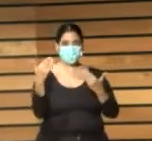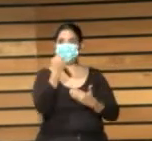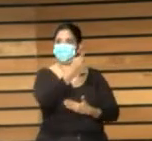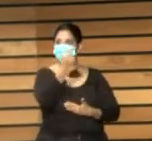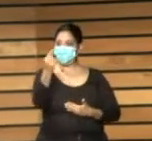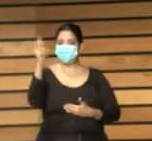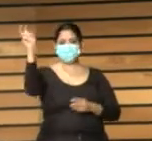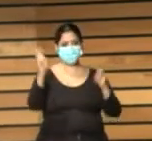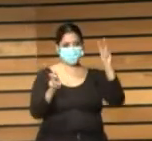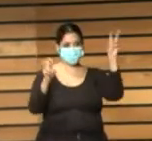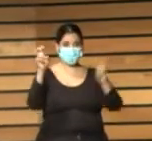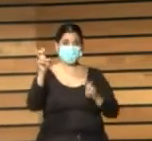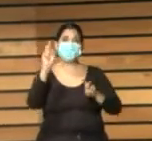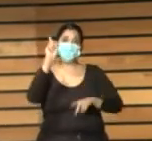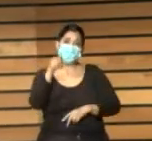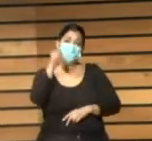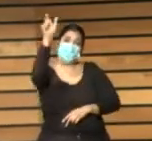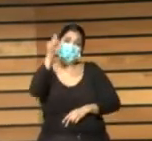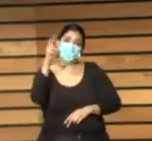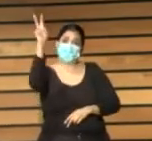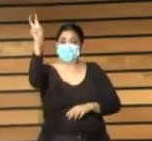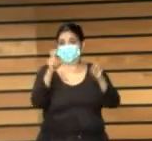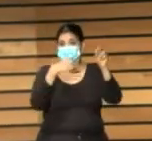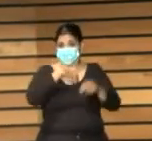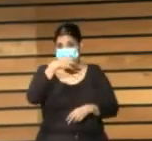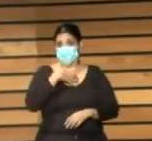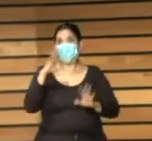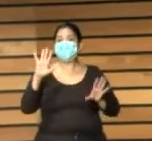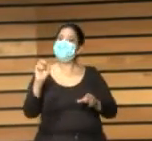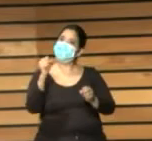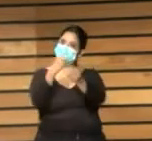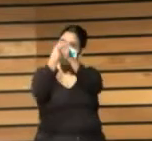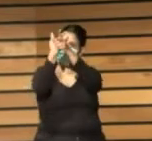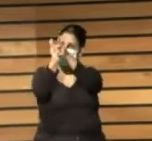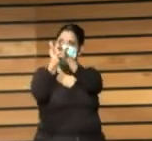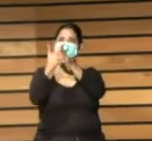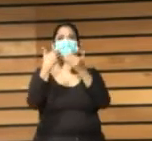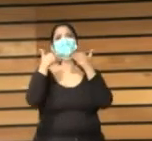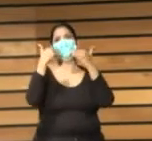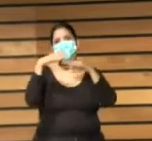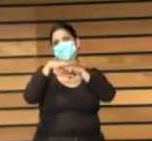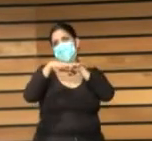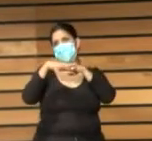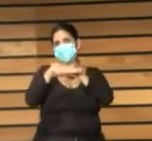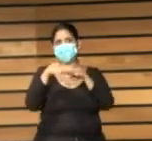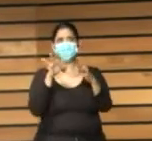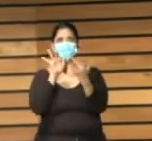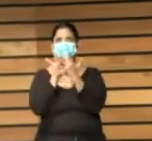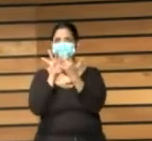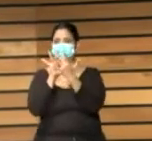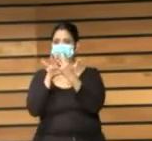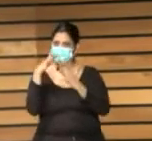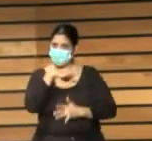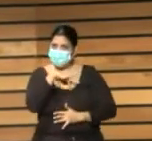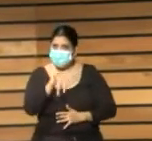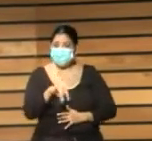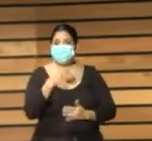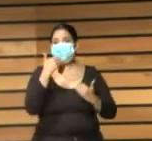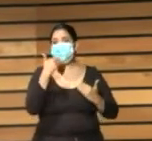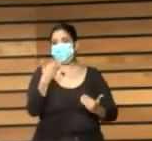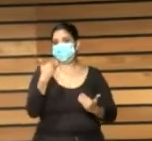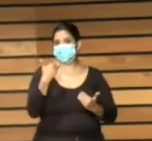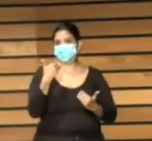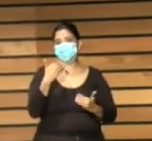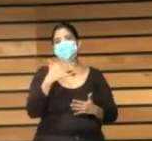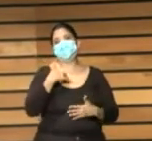su asistencia, a quienes no han podido venir, nos han seguido también desde las redes. Espero que se hayan